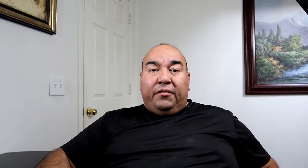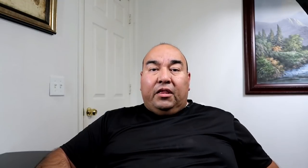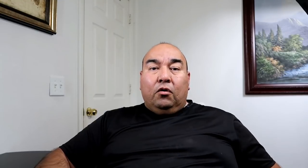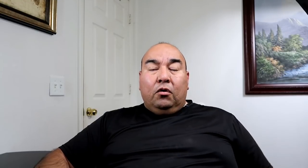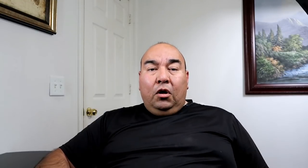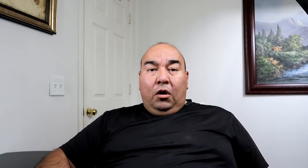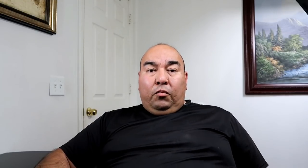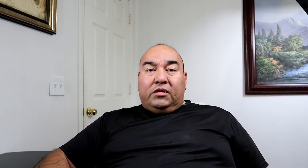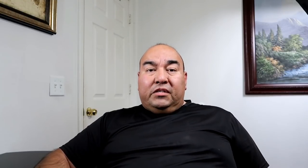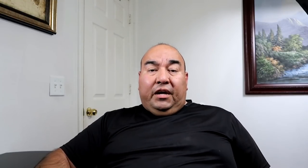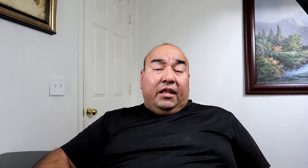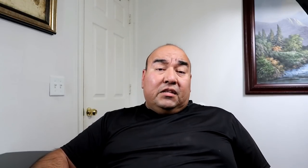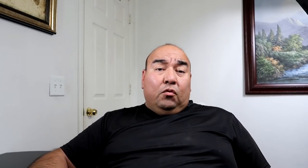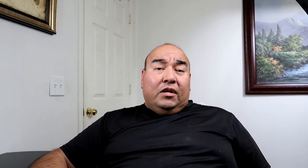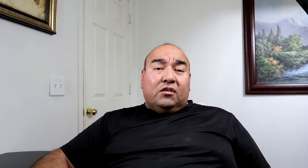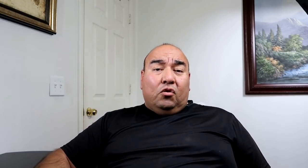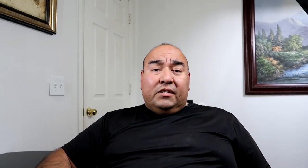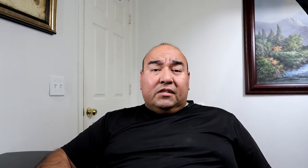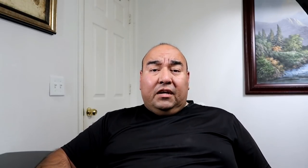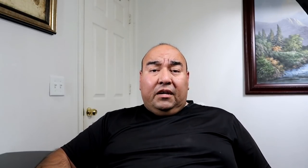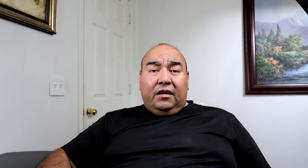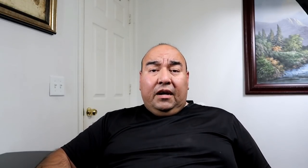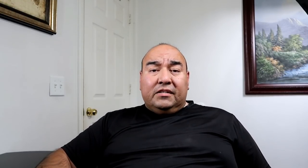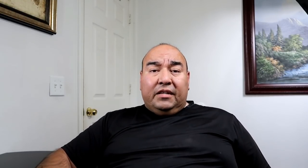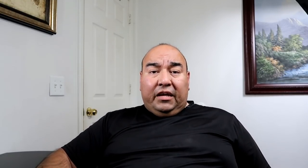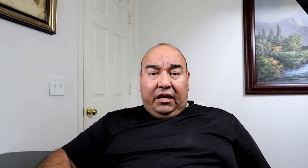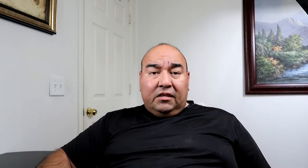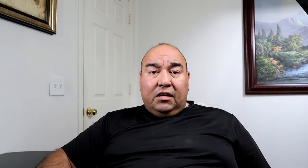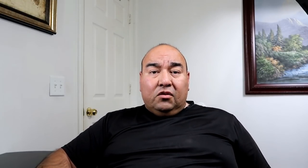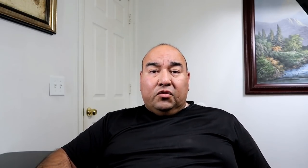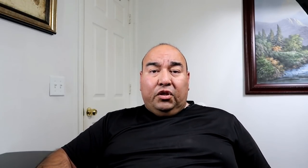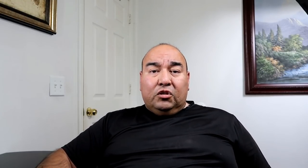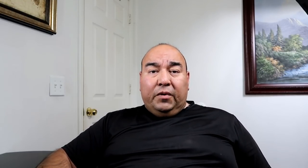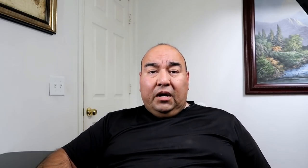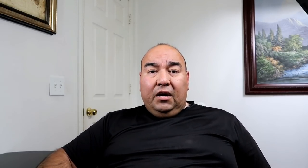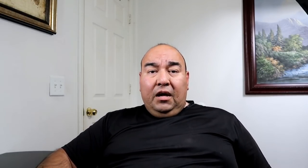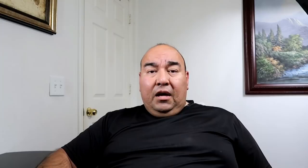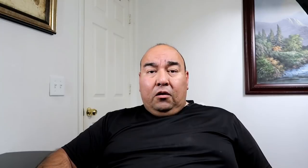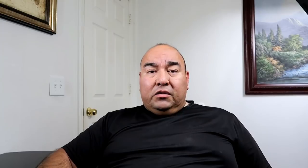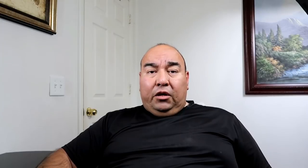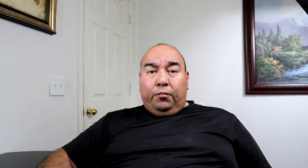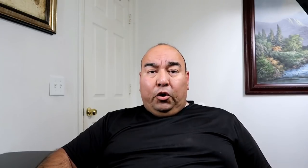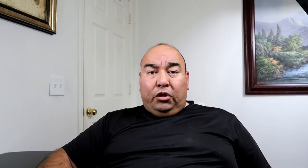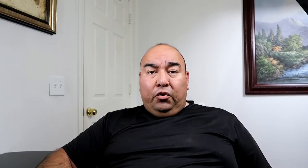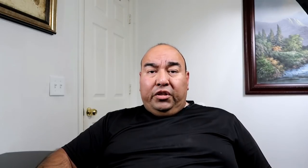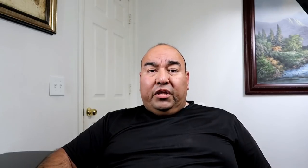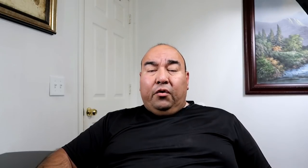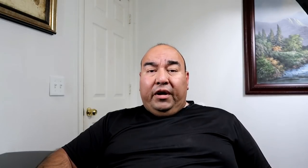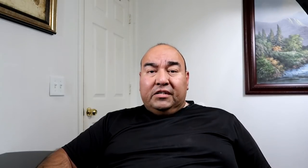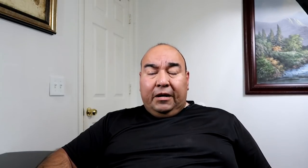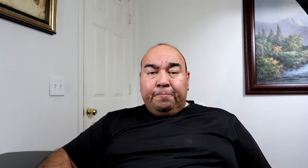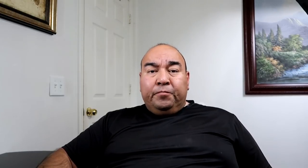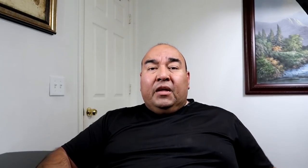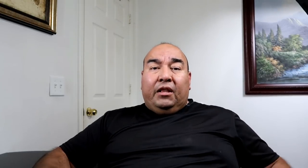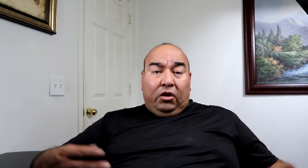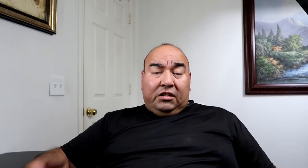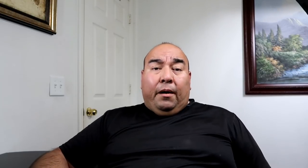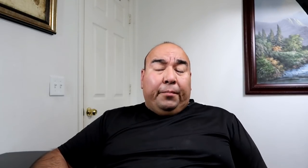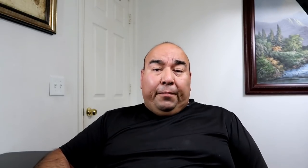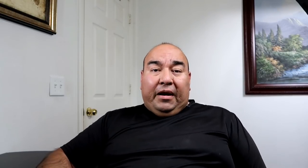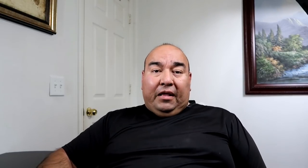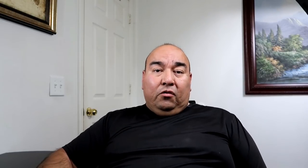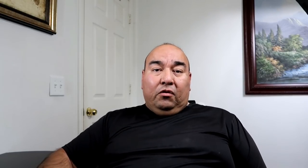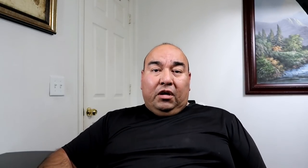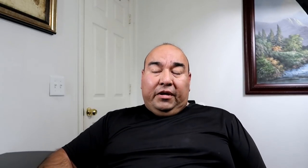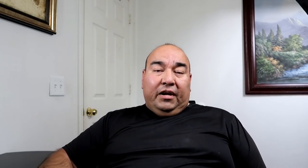el siguiente video pues enseñarles algunas cosas que hacen aquí en Estados Unidos para conseguir un poquito de dinero extra en lo que